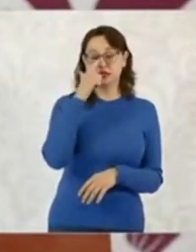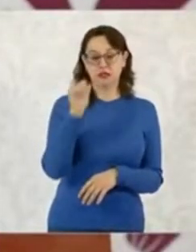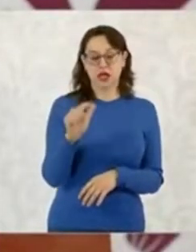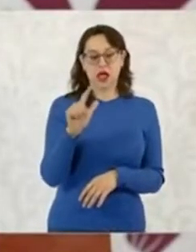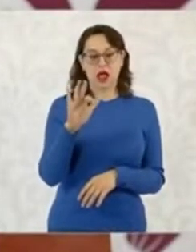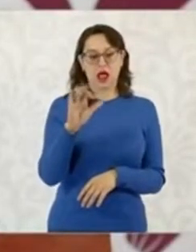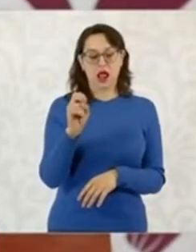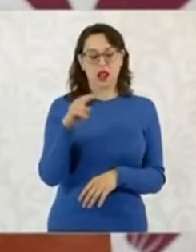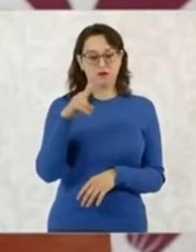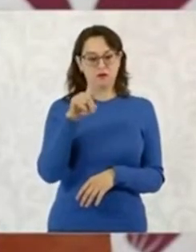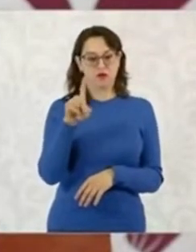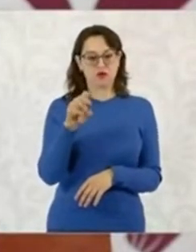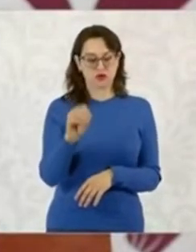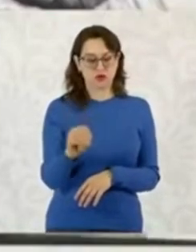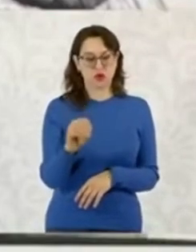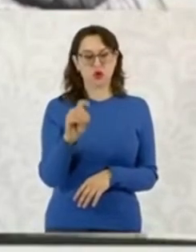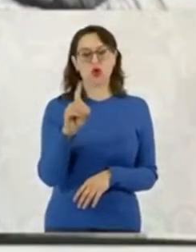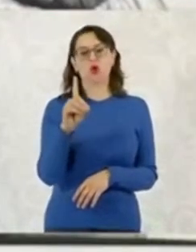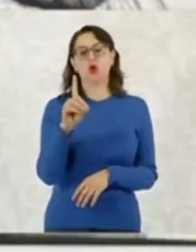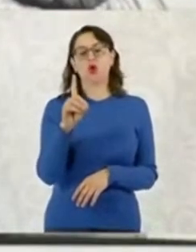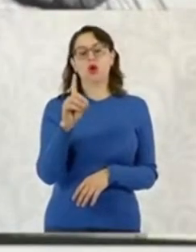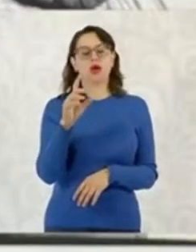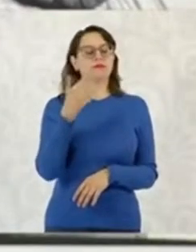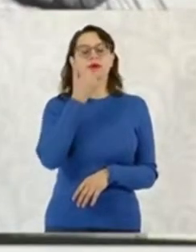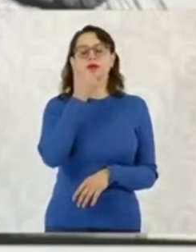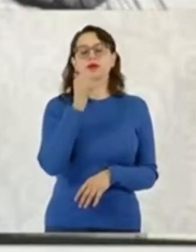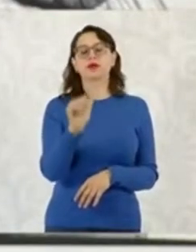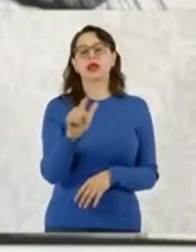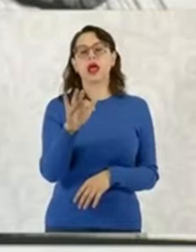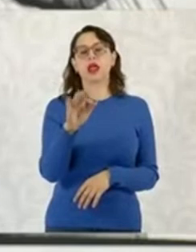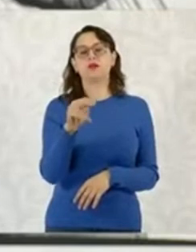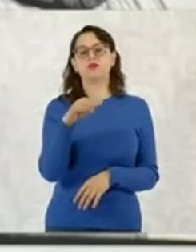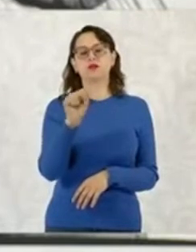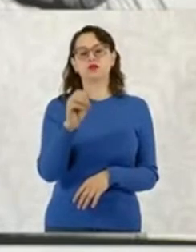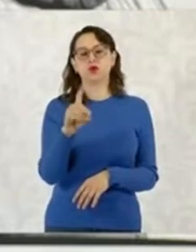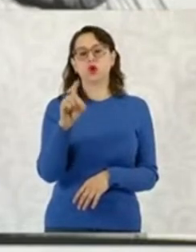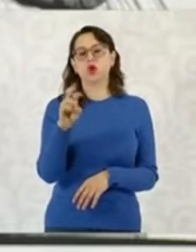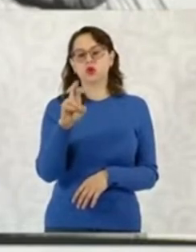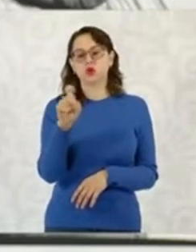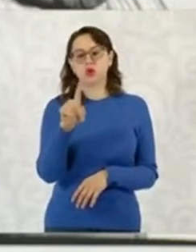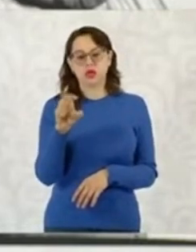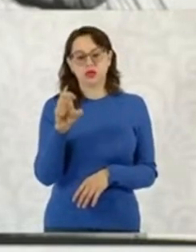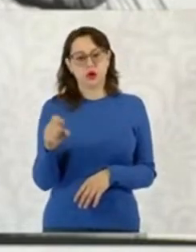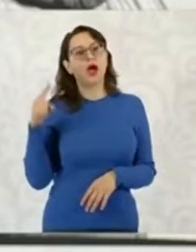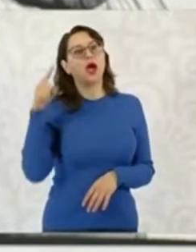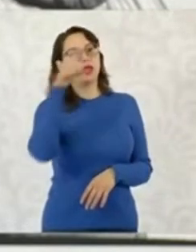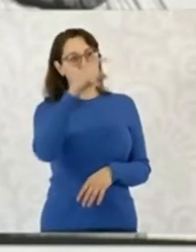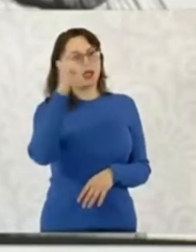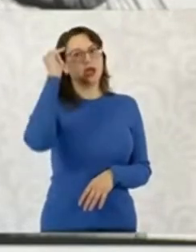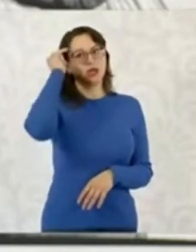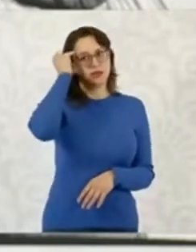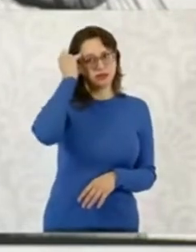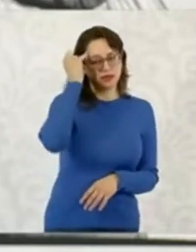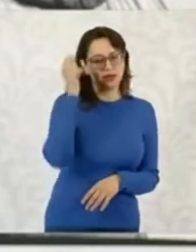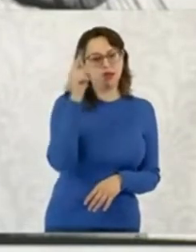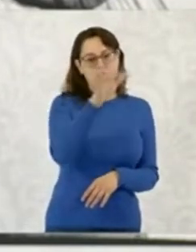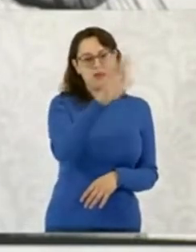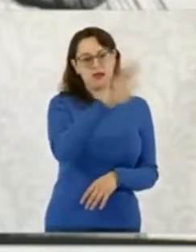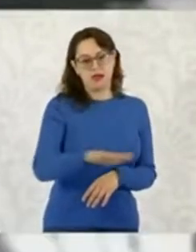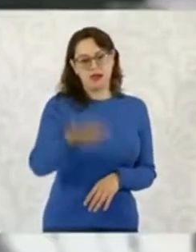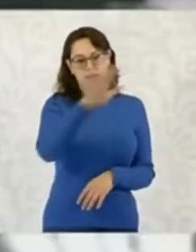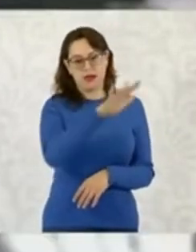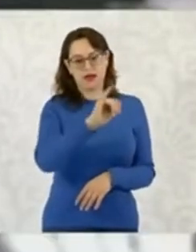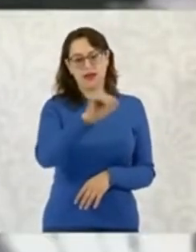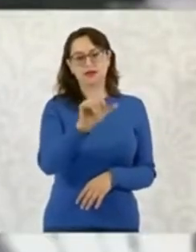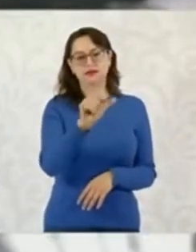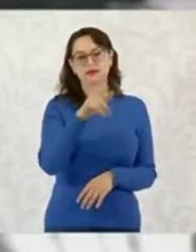hicimos en la transición, que dicen los yaquis, antes como antes, ahora como ahora. Y sí, hay